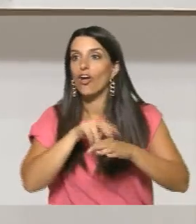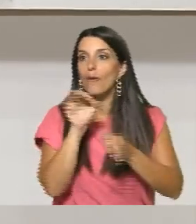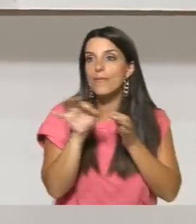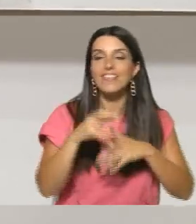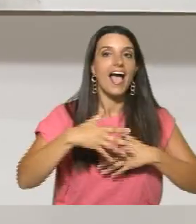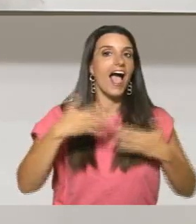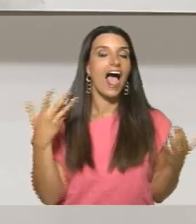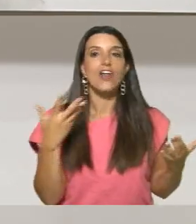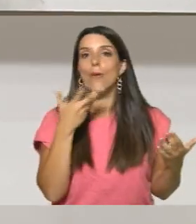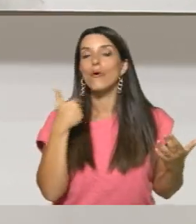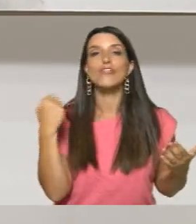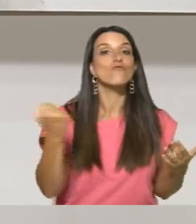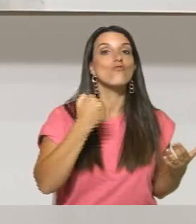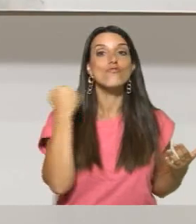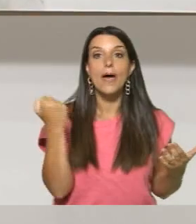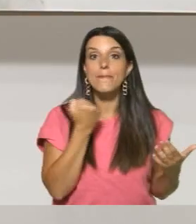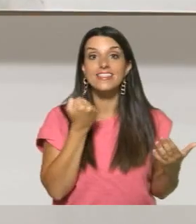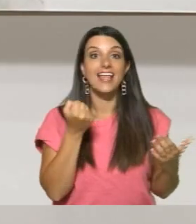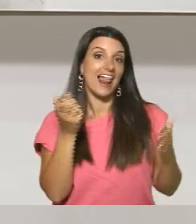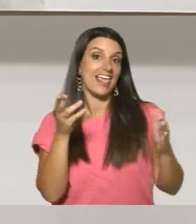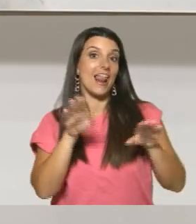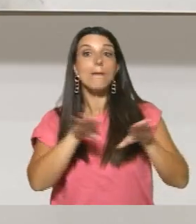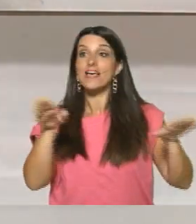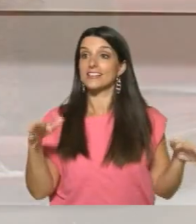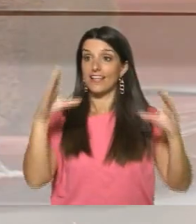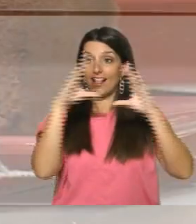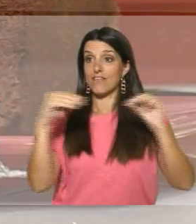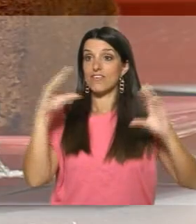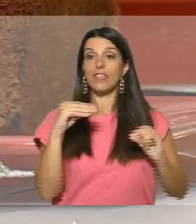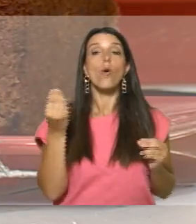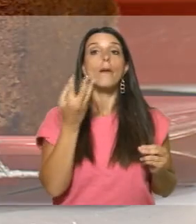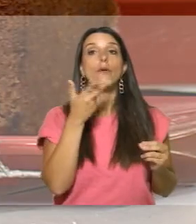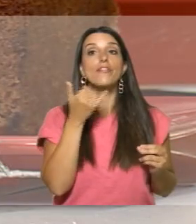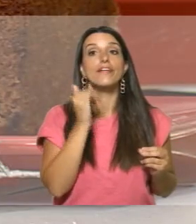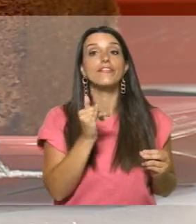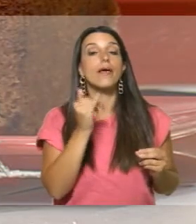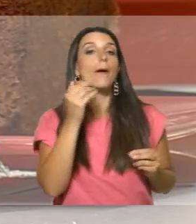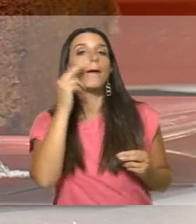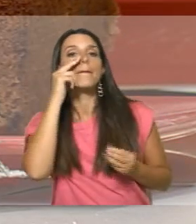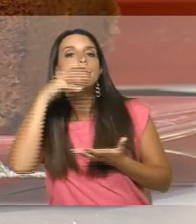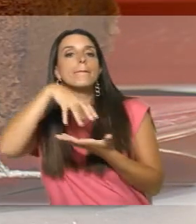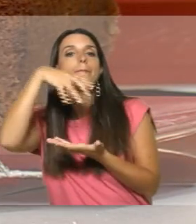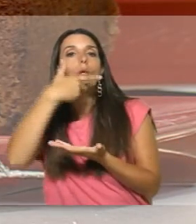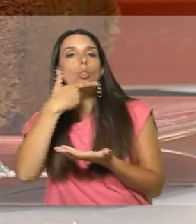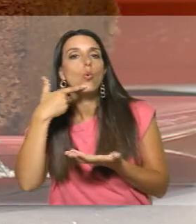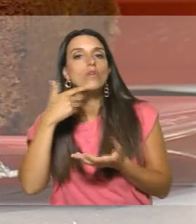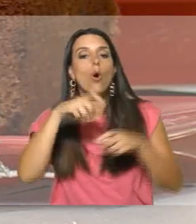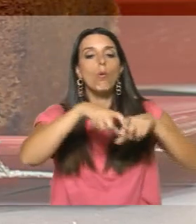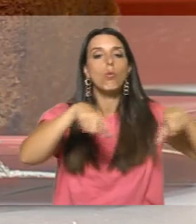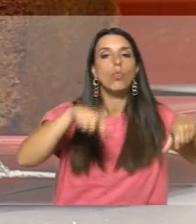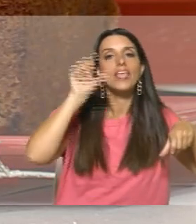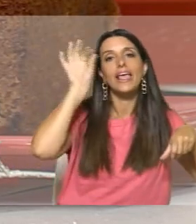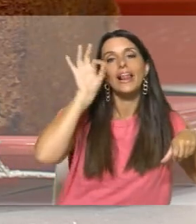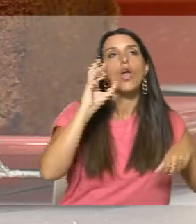es el postre que no puede faltar, quizás en su mesa navideña. Me gusta eso de qué postre no puede faltar, si son del pan dulce, el budín inglés, viste que ahí también, con fruta.